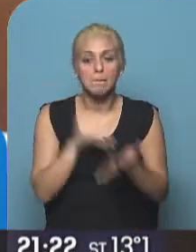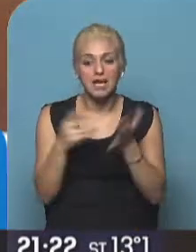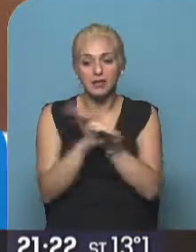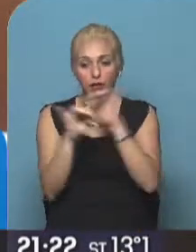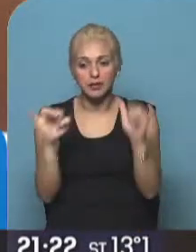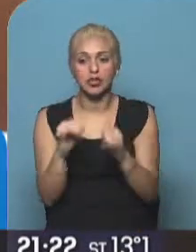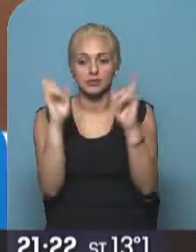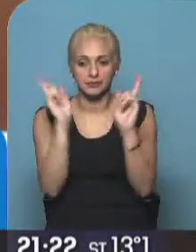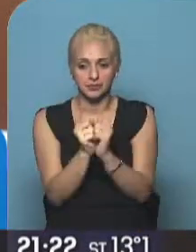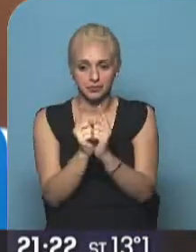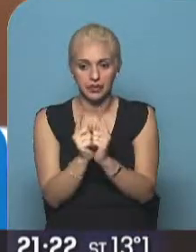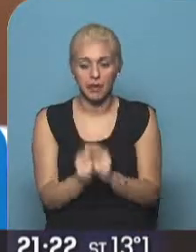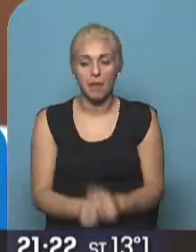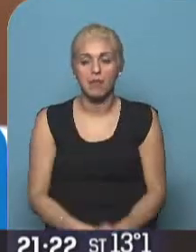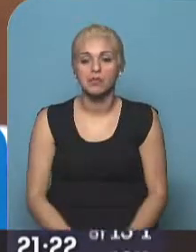siguiente compacto.